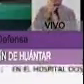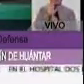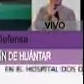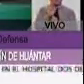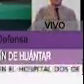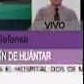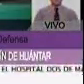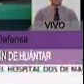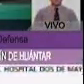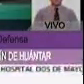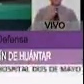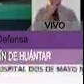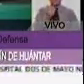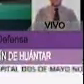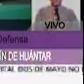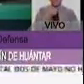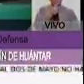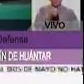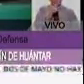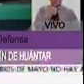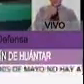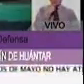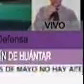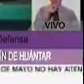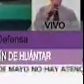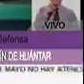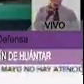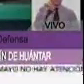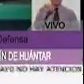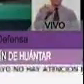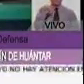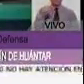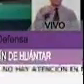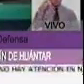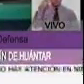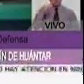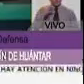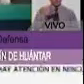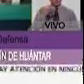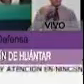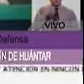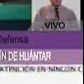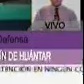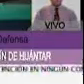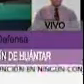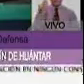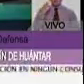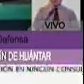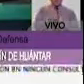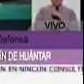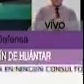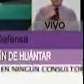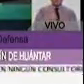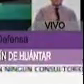publicación de parte del periodista Ricardo Uceda, creo que aproximadamente hace un